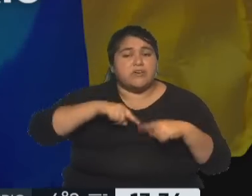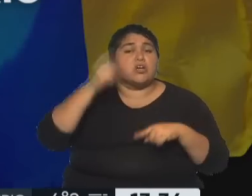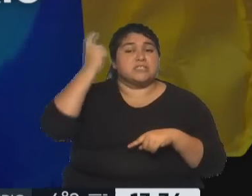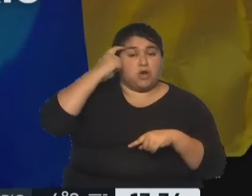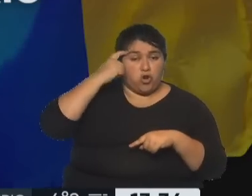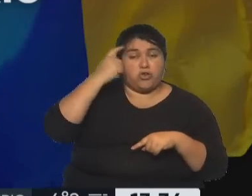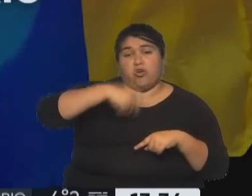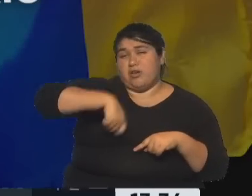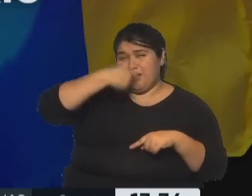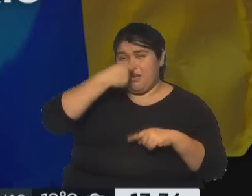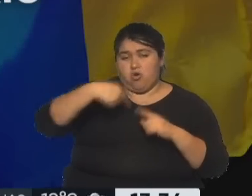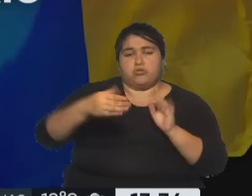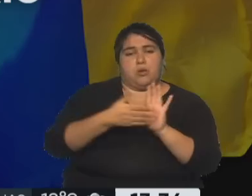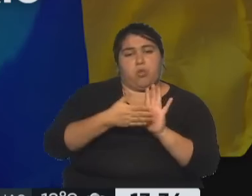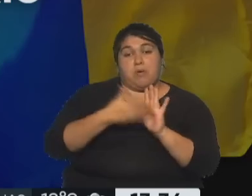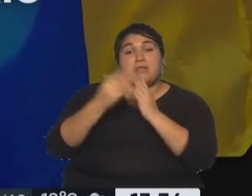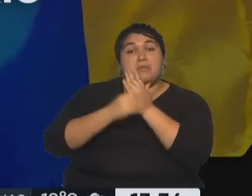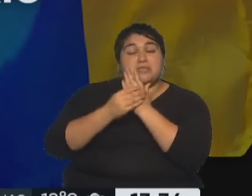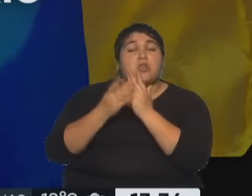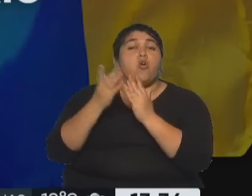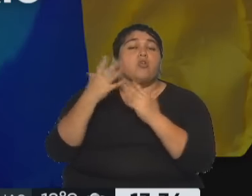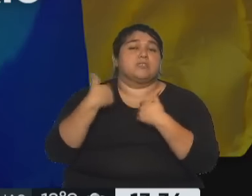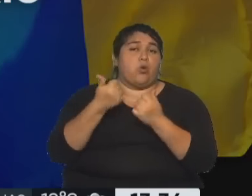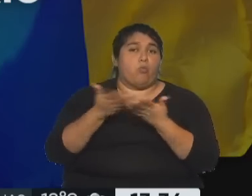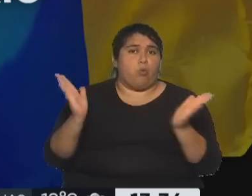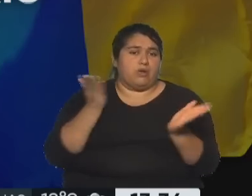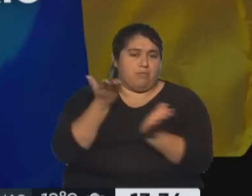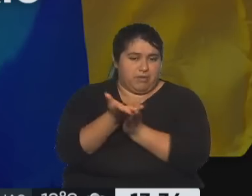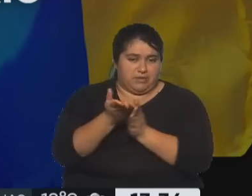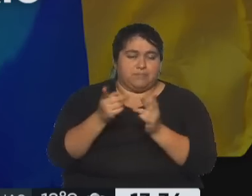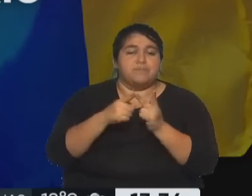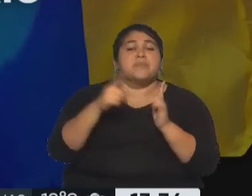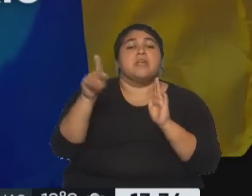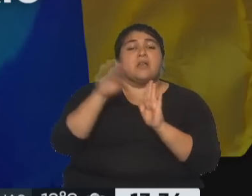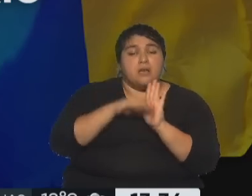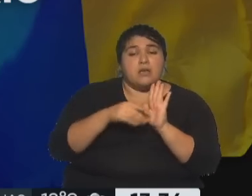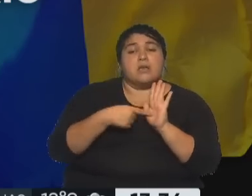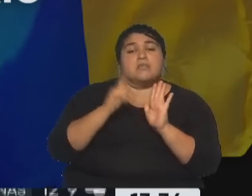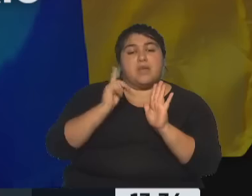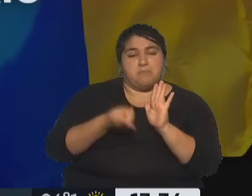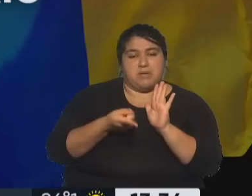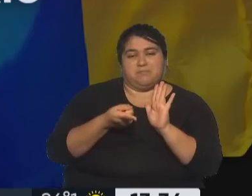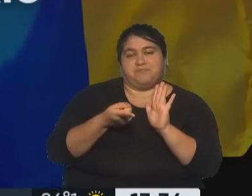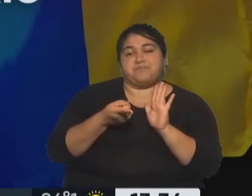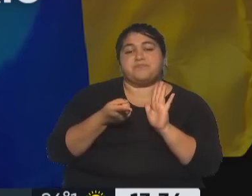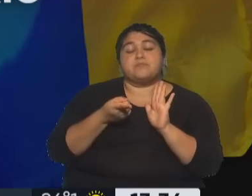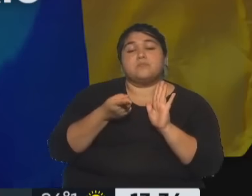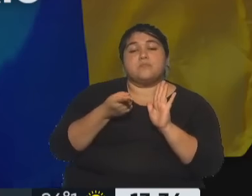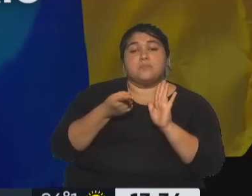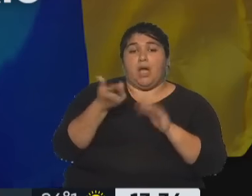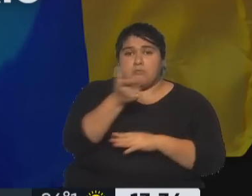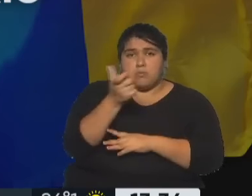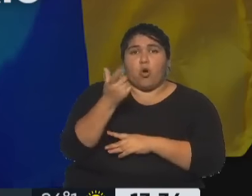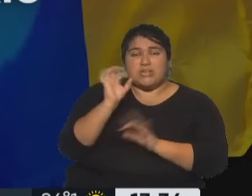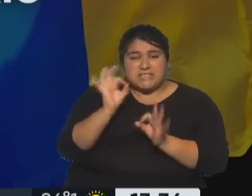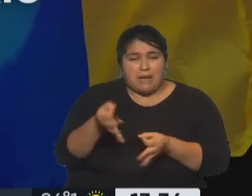psicológico y toxicológico del Ministerio de Salud Pública, más requisitos para portar armas, certificado de